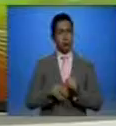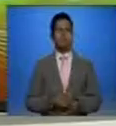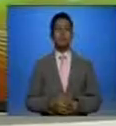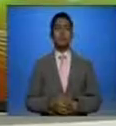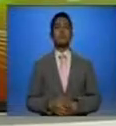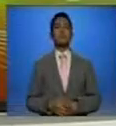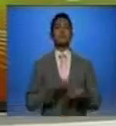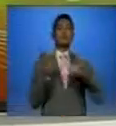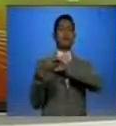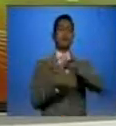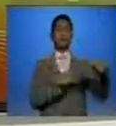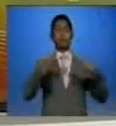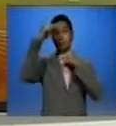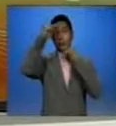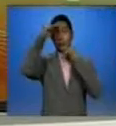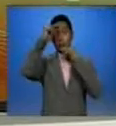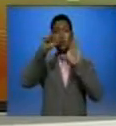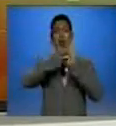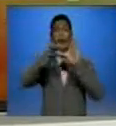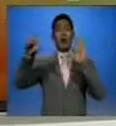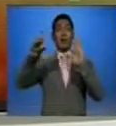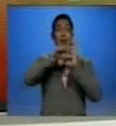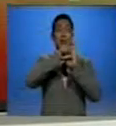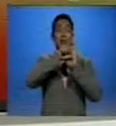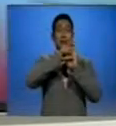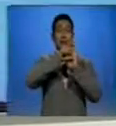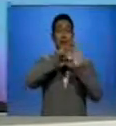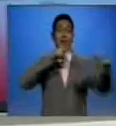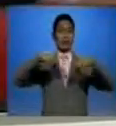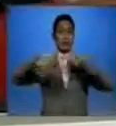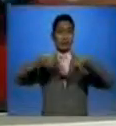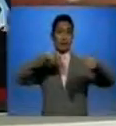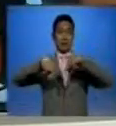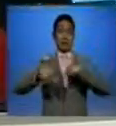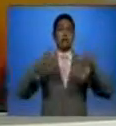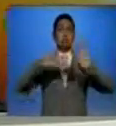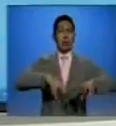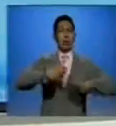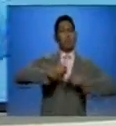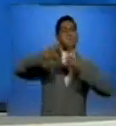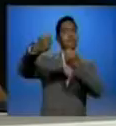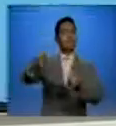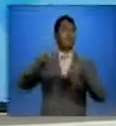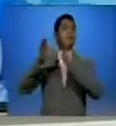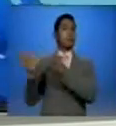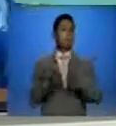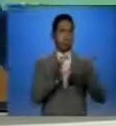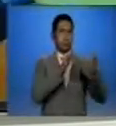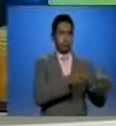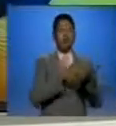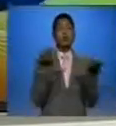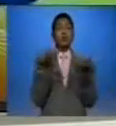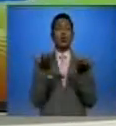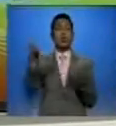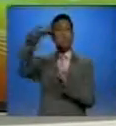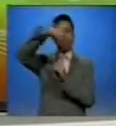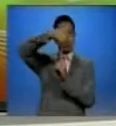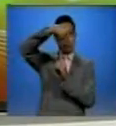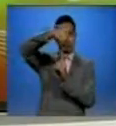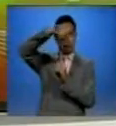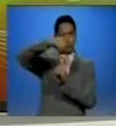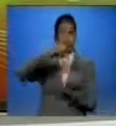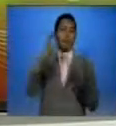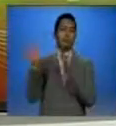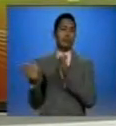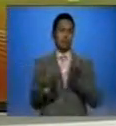Y en otras noticias, la Agencia Metropolitana de Tránsito presentó el operativo de movilidad que se aplicará en la zona de la mitad del mundo a propósito